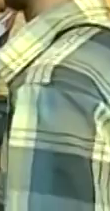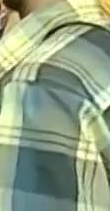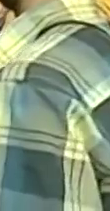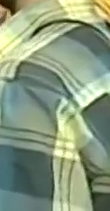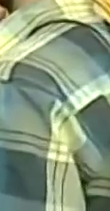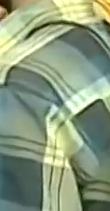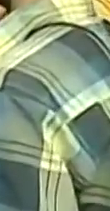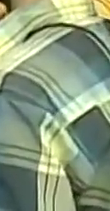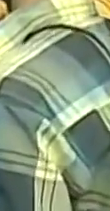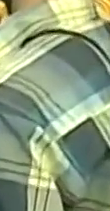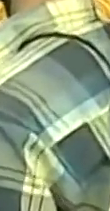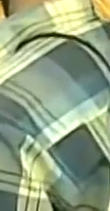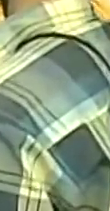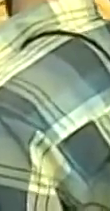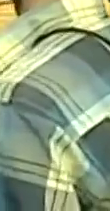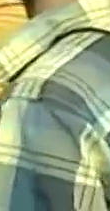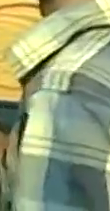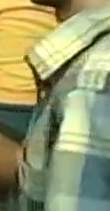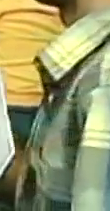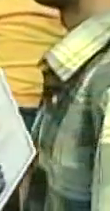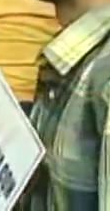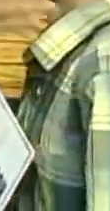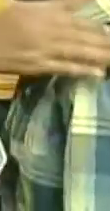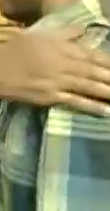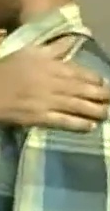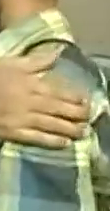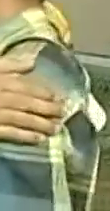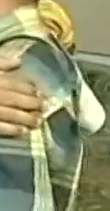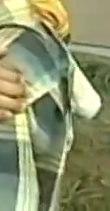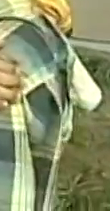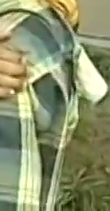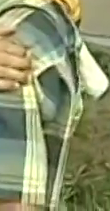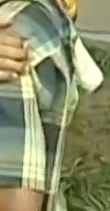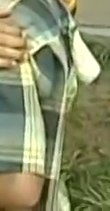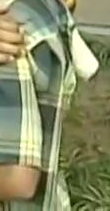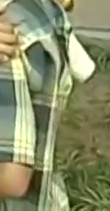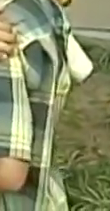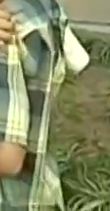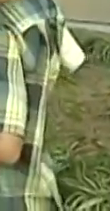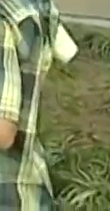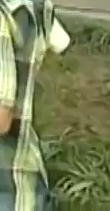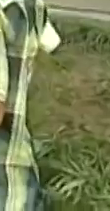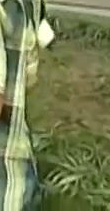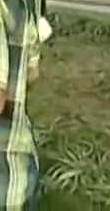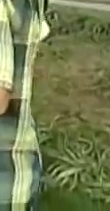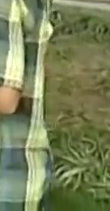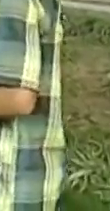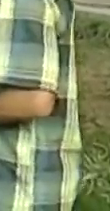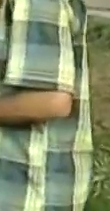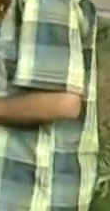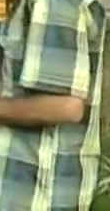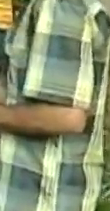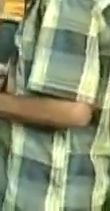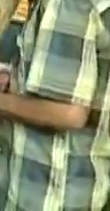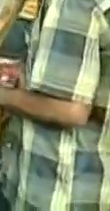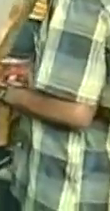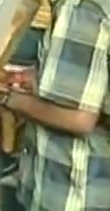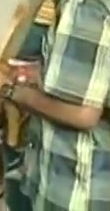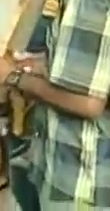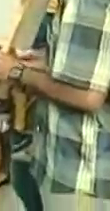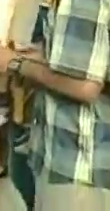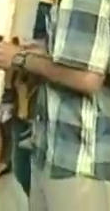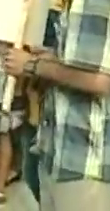el comandante Hugo Chávez y que le ha dado continuidad el jefe de Estado venezolano Nicolás Maduro. Podemos compartir para ustedes que